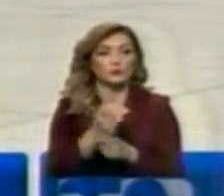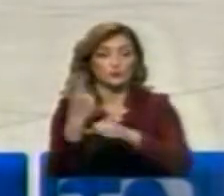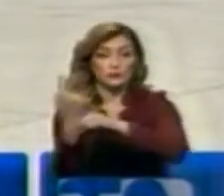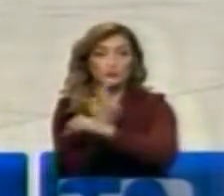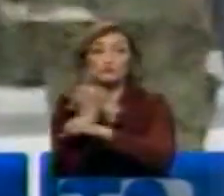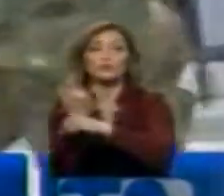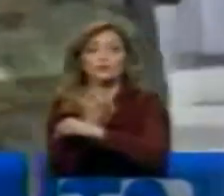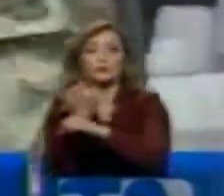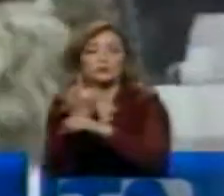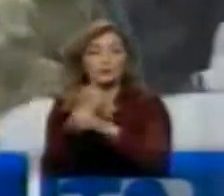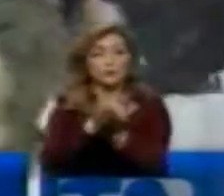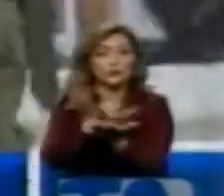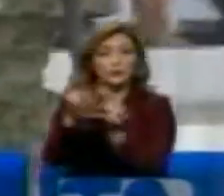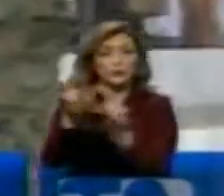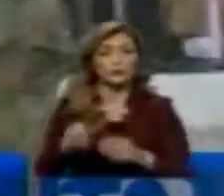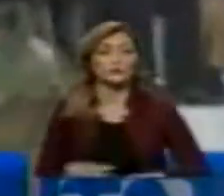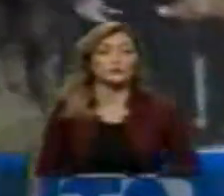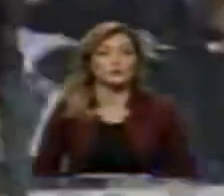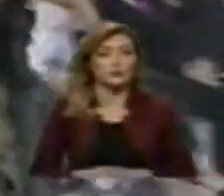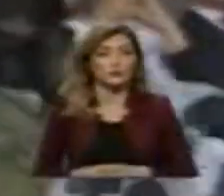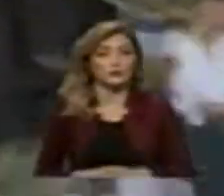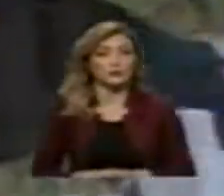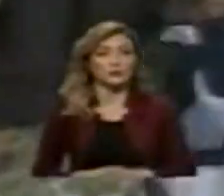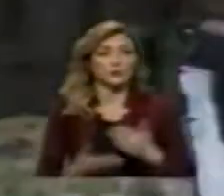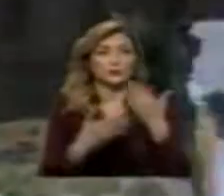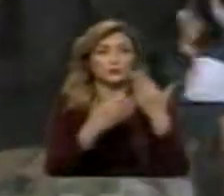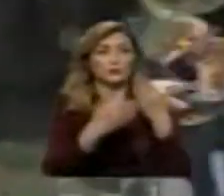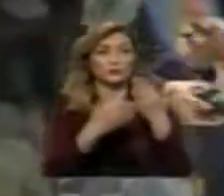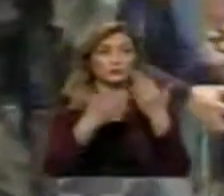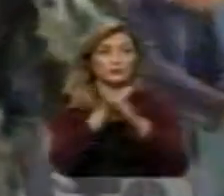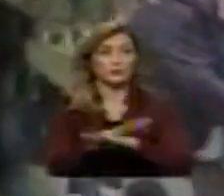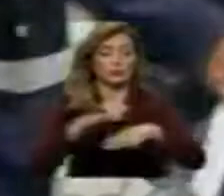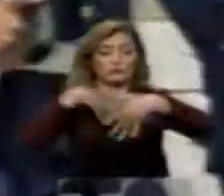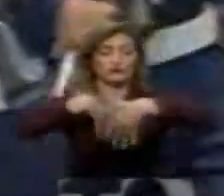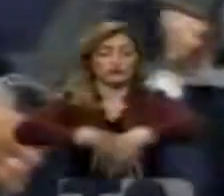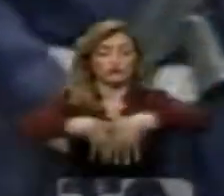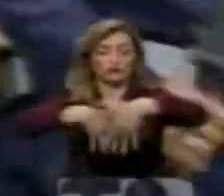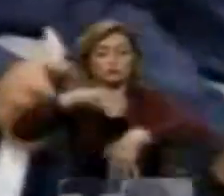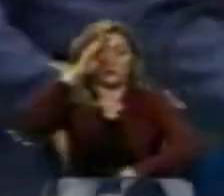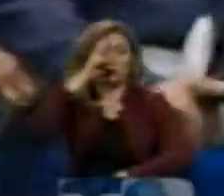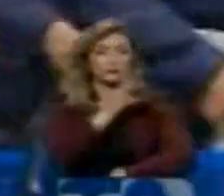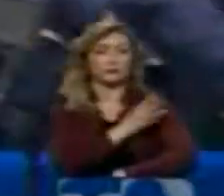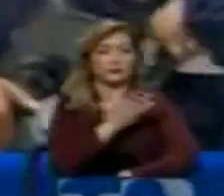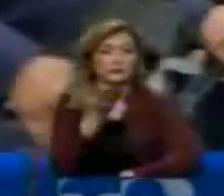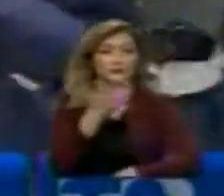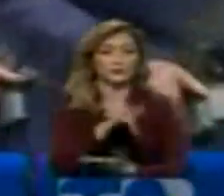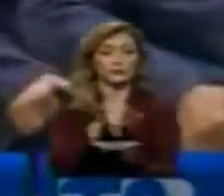helicópteros y aviones. Esta ceremonia concluyó con un desfile de los militares de la Fuerza